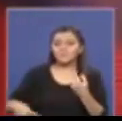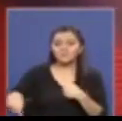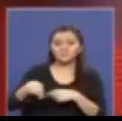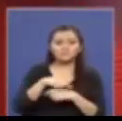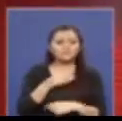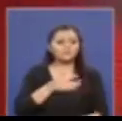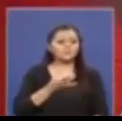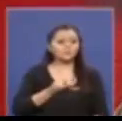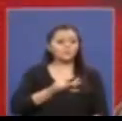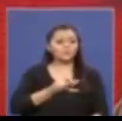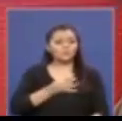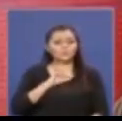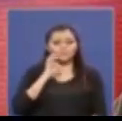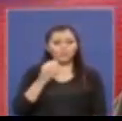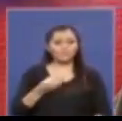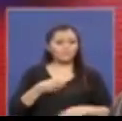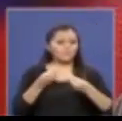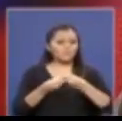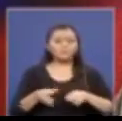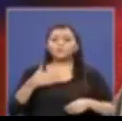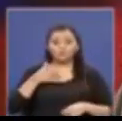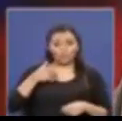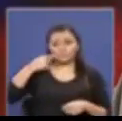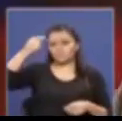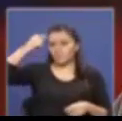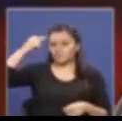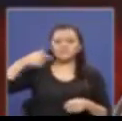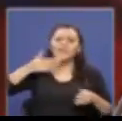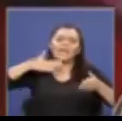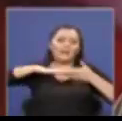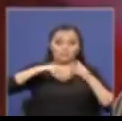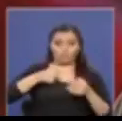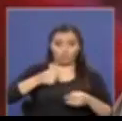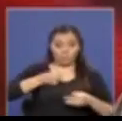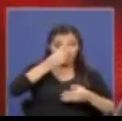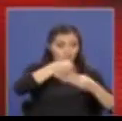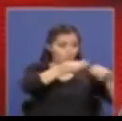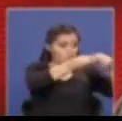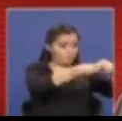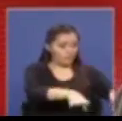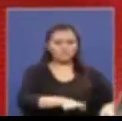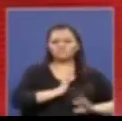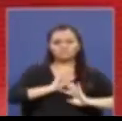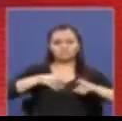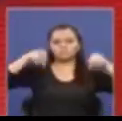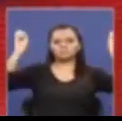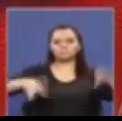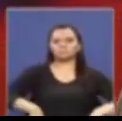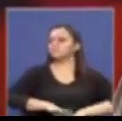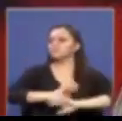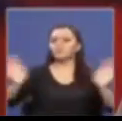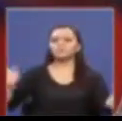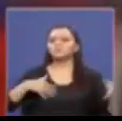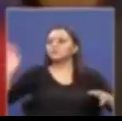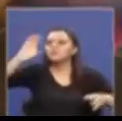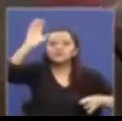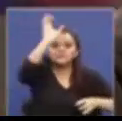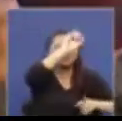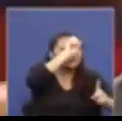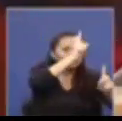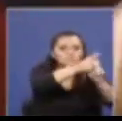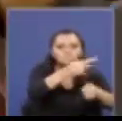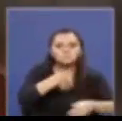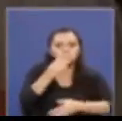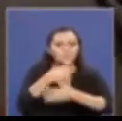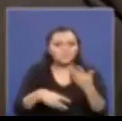además el dolor. Imagínense, yo no sé qué haría. La angustia de un hijo desaparecido, un padre desaparecido, un hermano desaparecido. Prácticamente